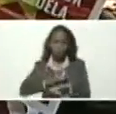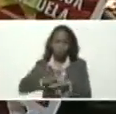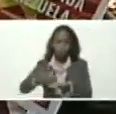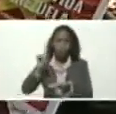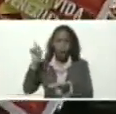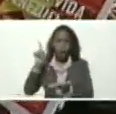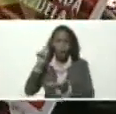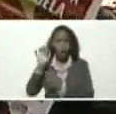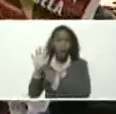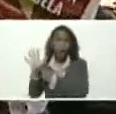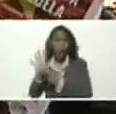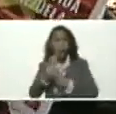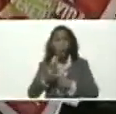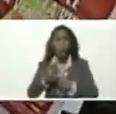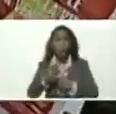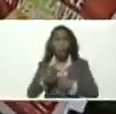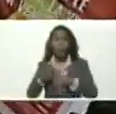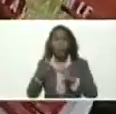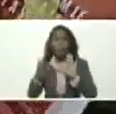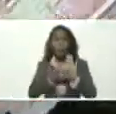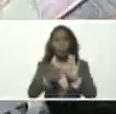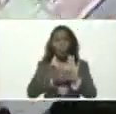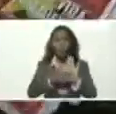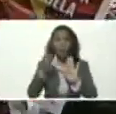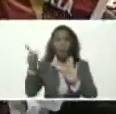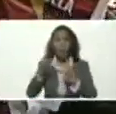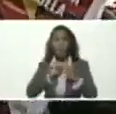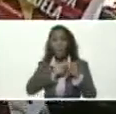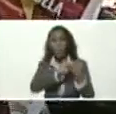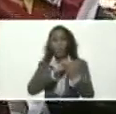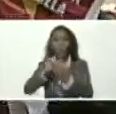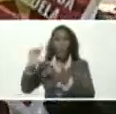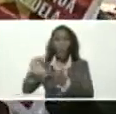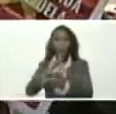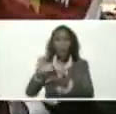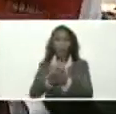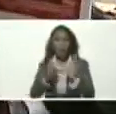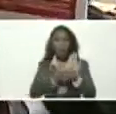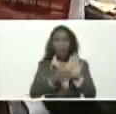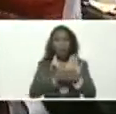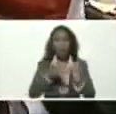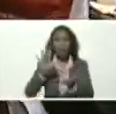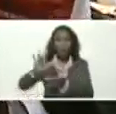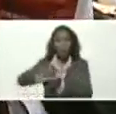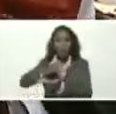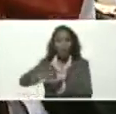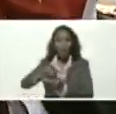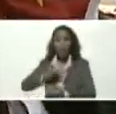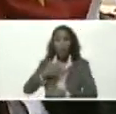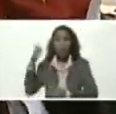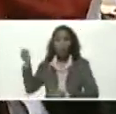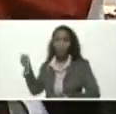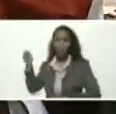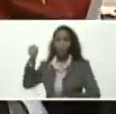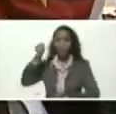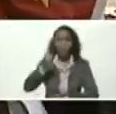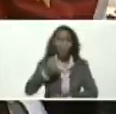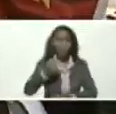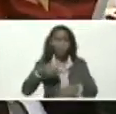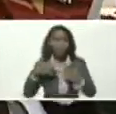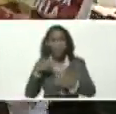de los ejemplares físicos. En esa discusión entre los libros en físico y en digital pudimos traer estos que